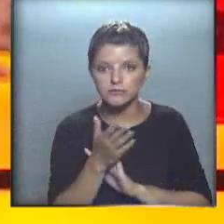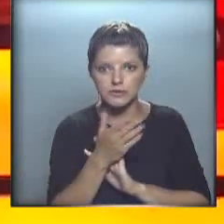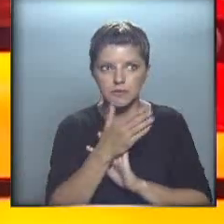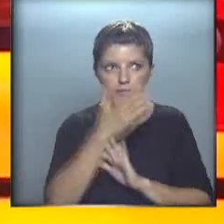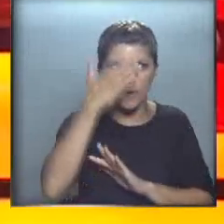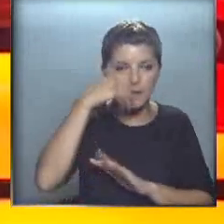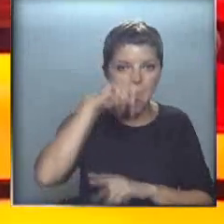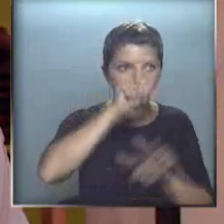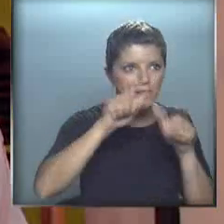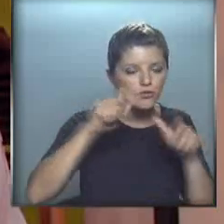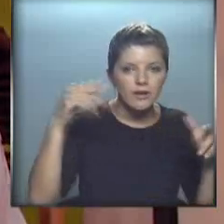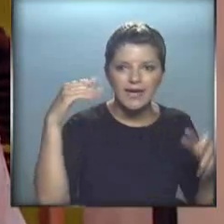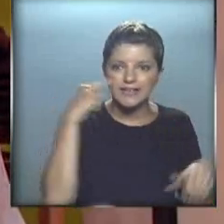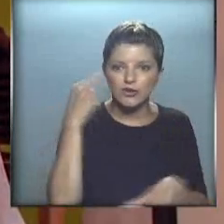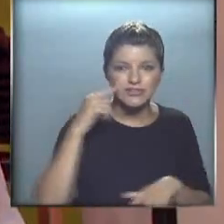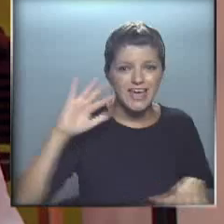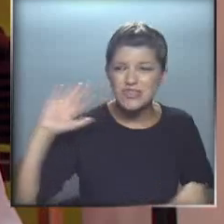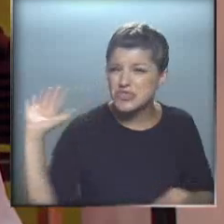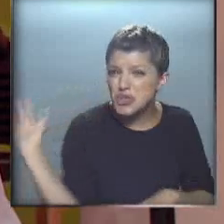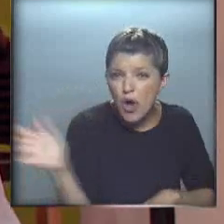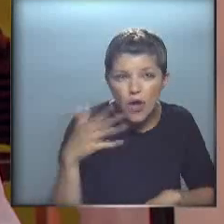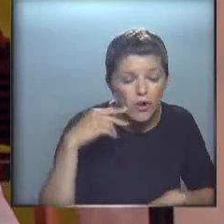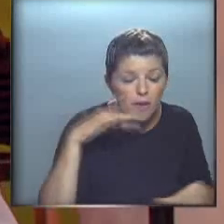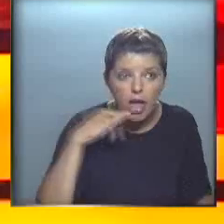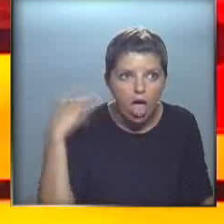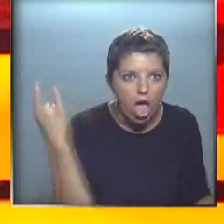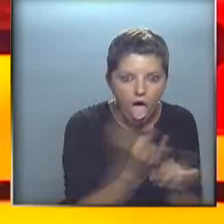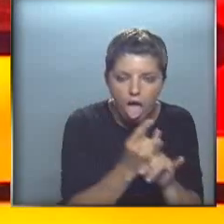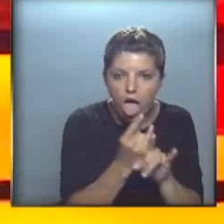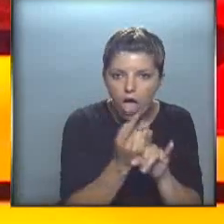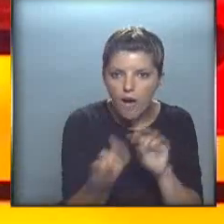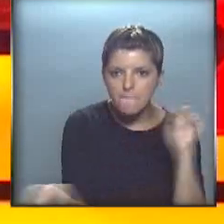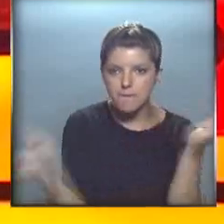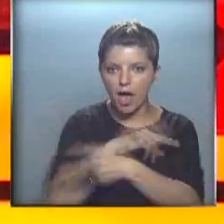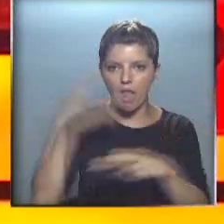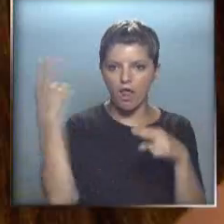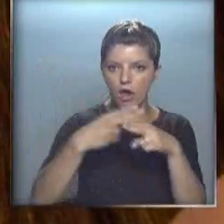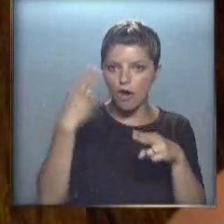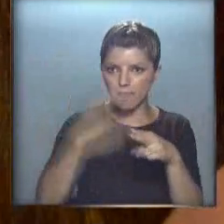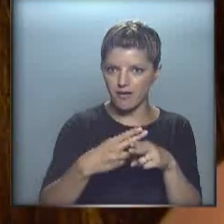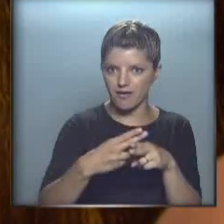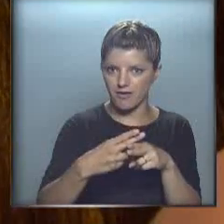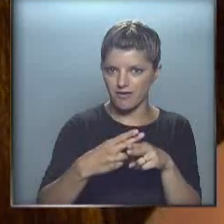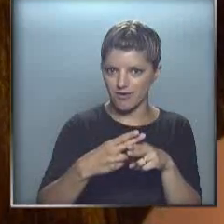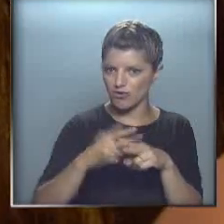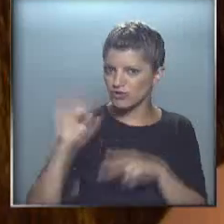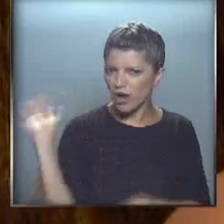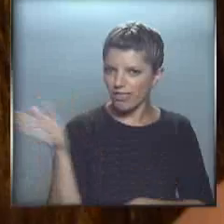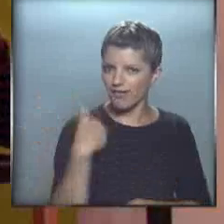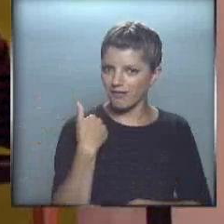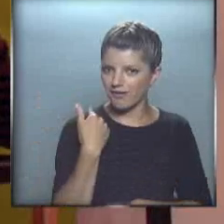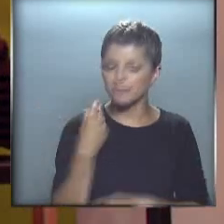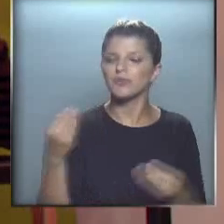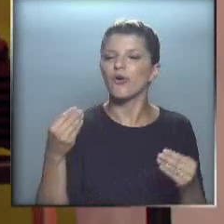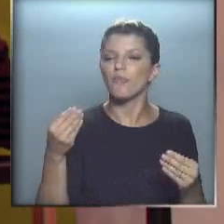te conocía, y el banco, y la clínica, y todo, de repente... Todo se cambió. Todo, ¿cómo, todo. ¿Cómo fue